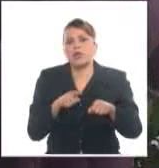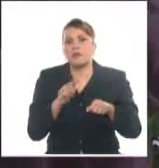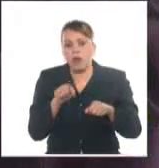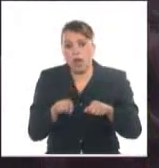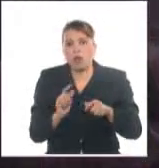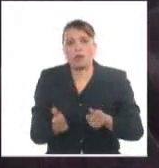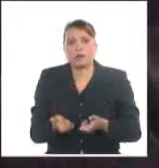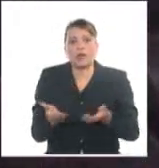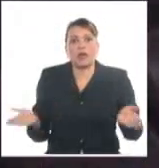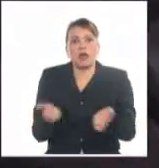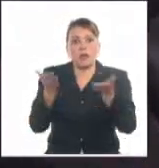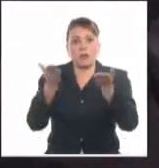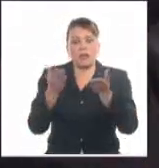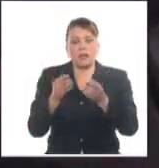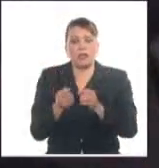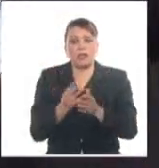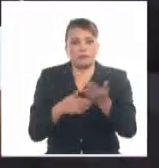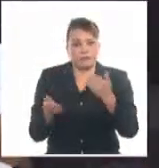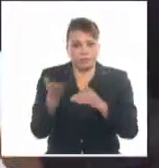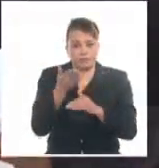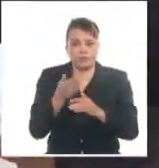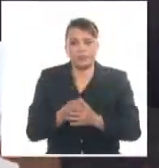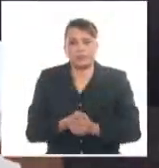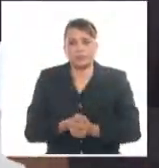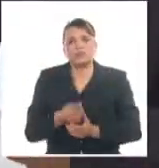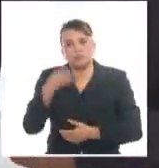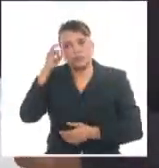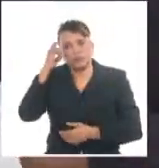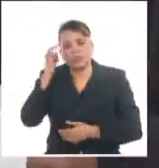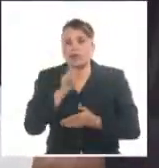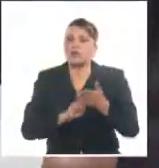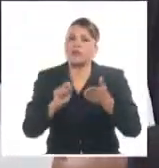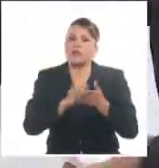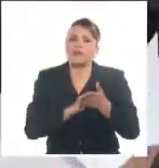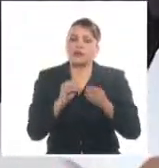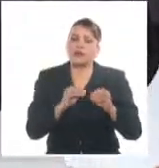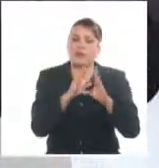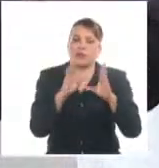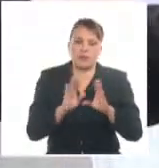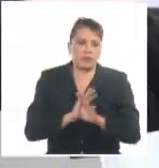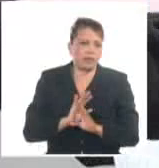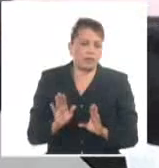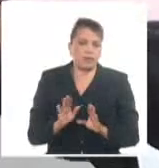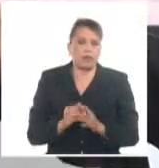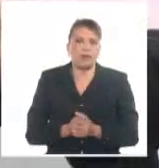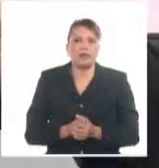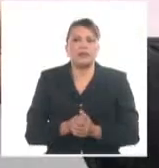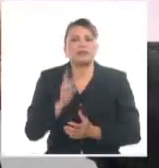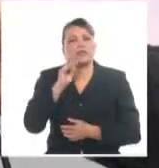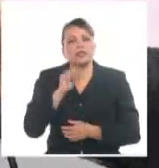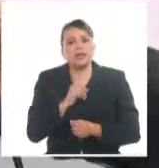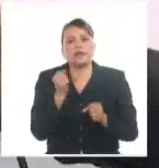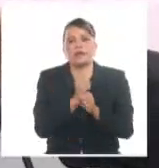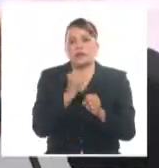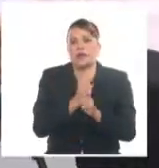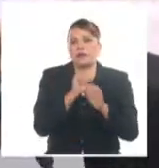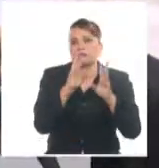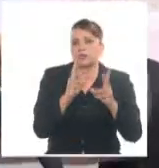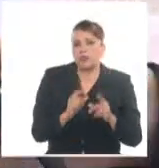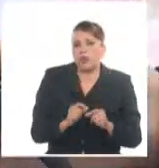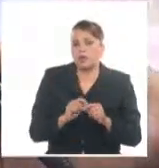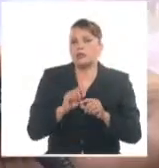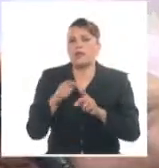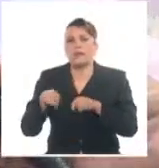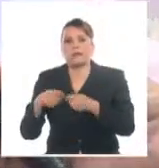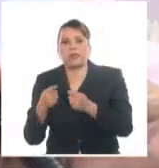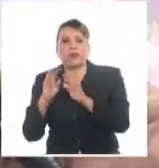el déficit. Sí, este déficit está planificado, como usted dice, desde el horario de la mañana. Se tienen en cuenta las unidades que están operando en estos momentos. O sea, cualquier